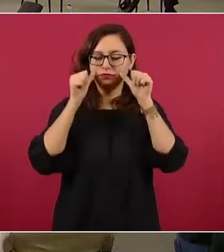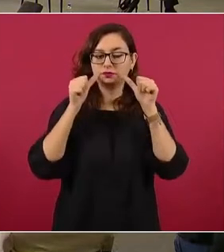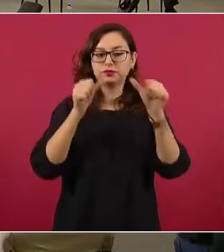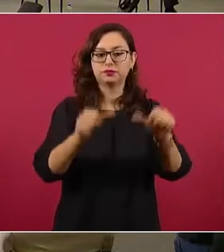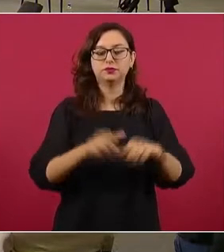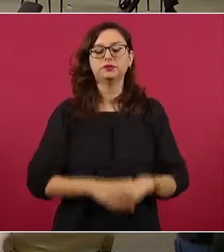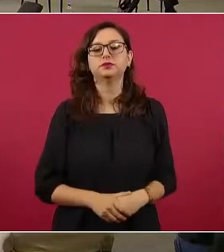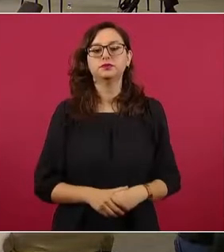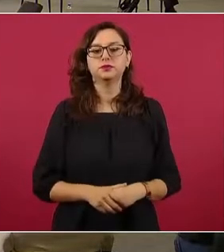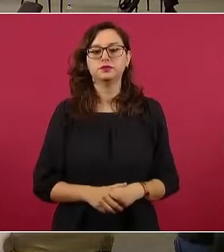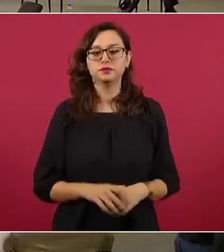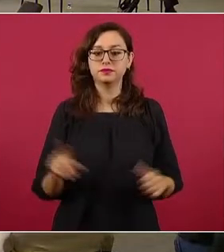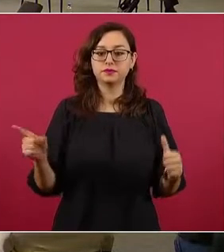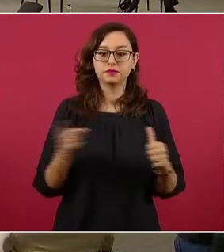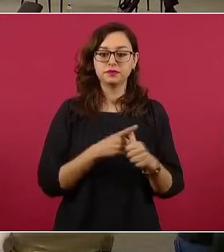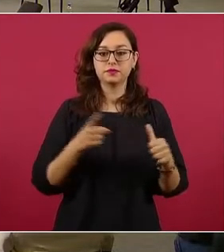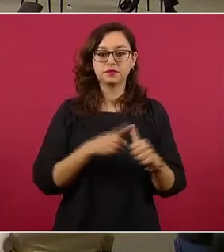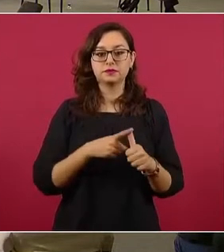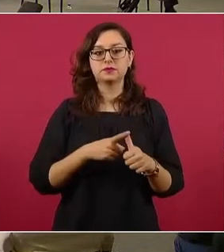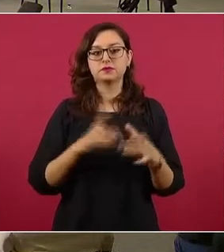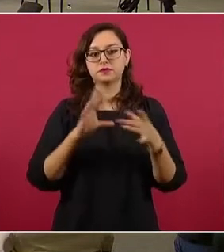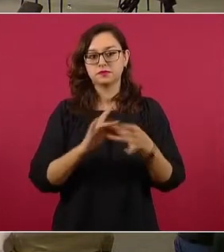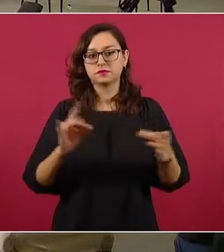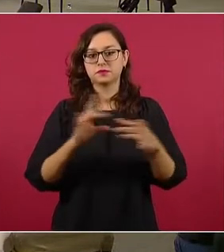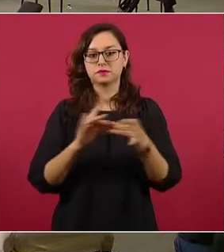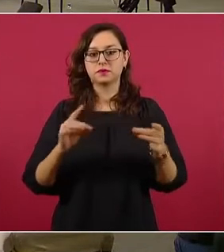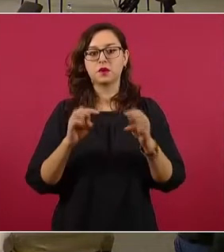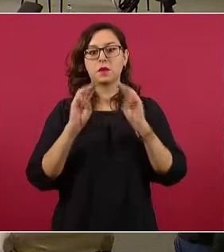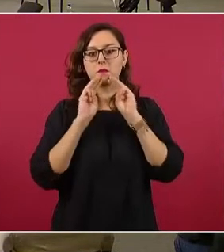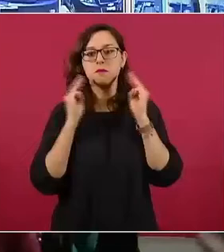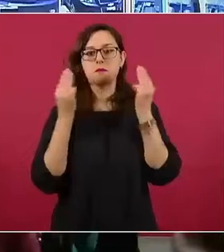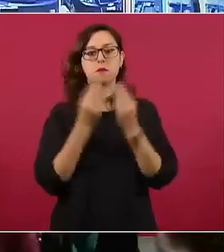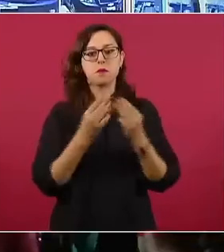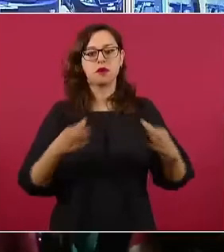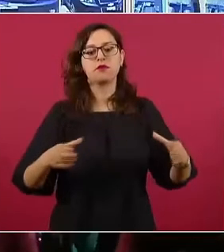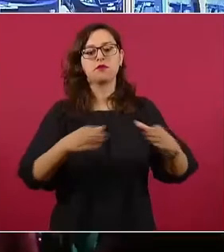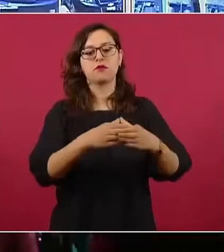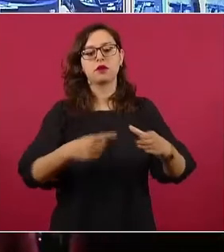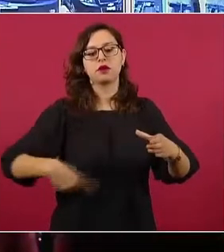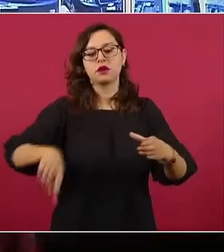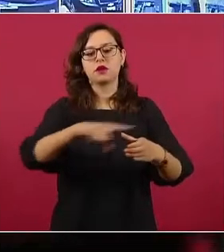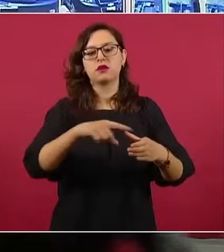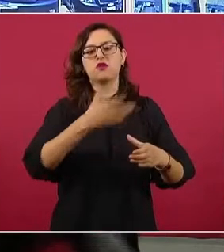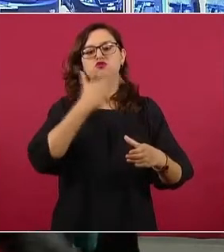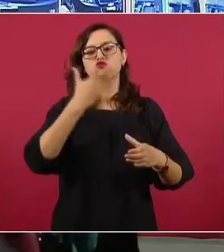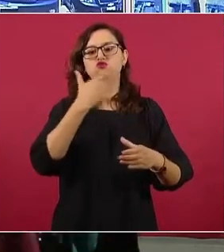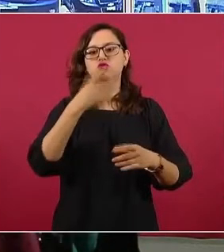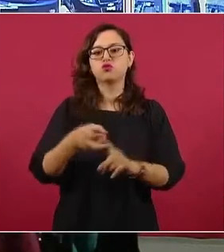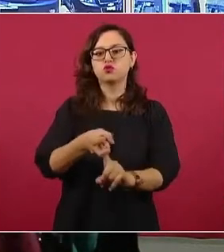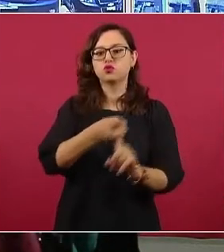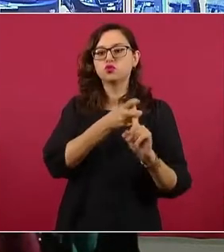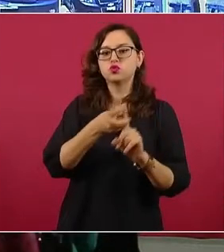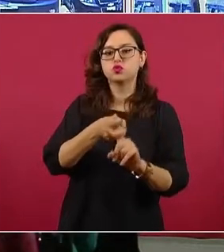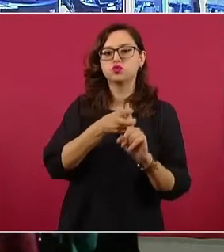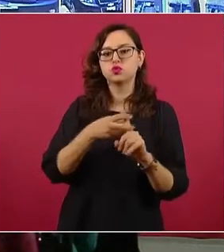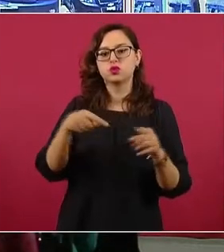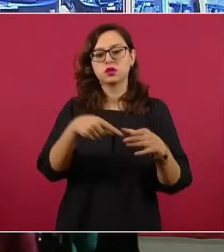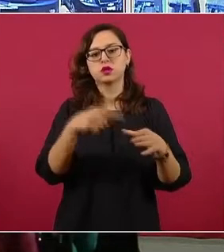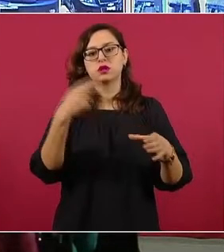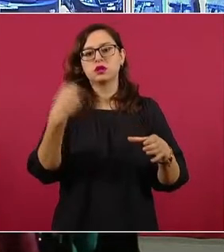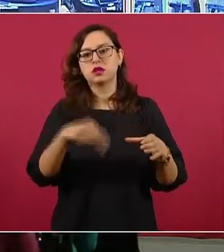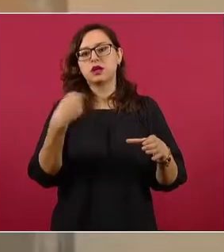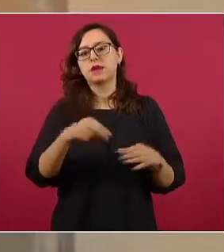término, informar sobre la desarticulación de la banda criminal de secuestradores conocida como Los